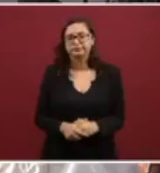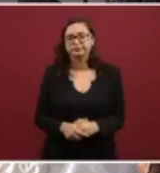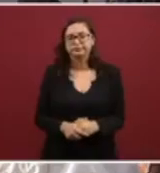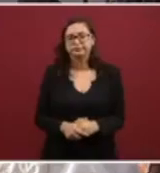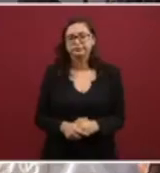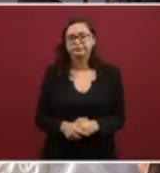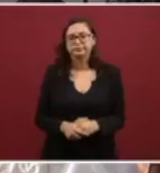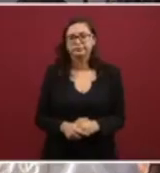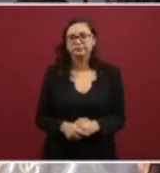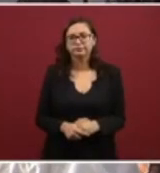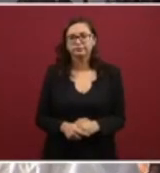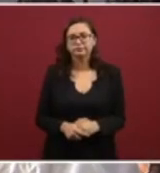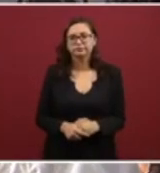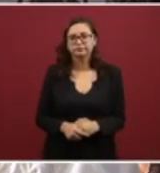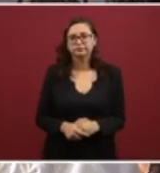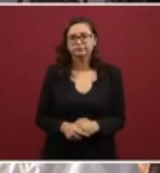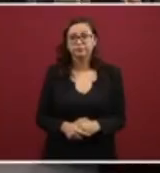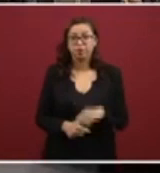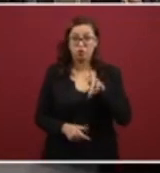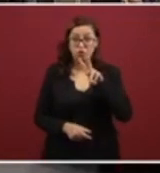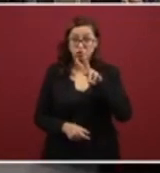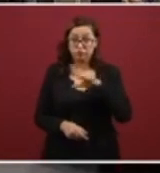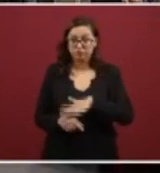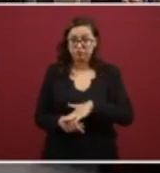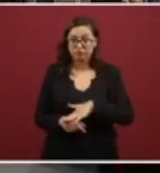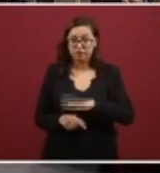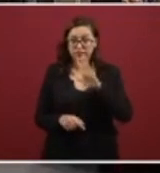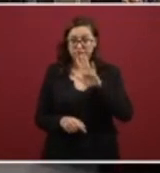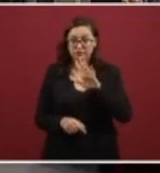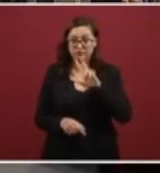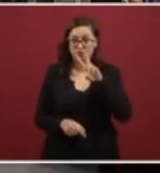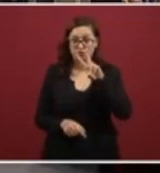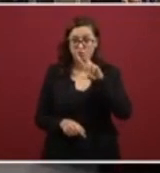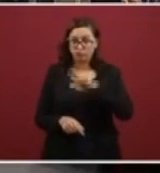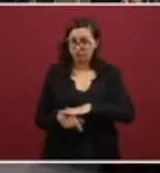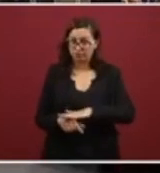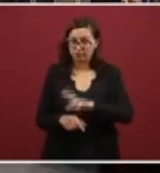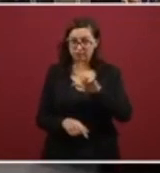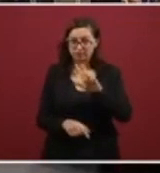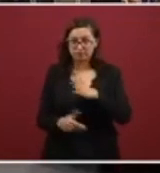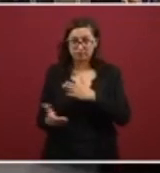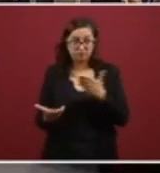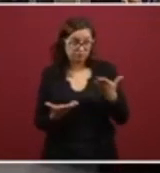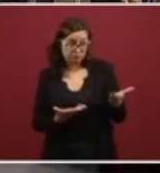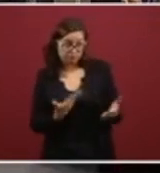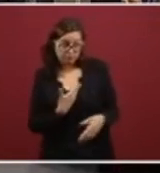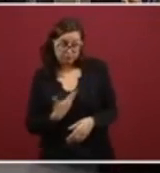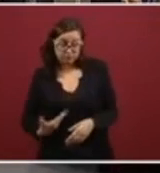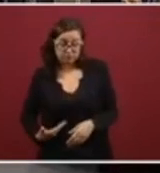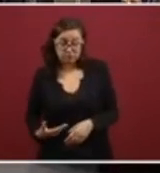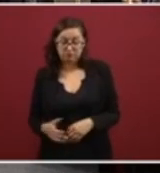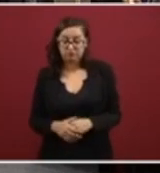Pues si quieren, voy a contestar dos. Y luego le… No sé si el señor presidente quiere…